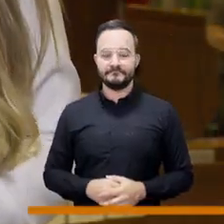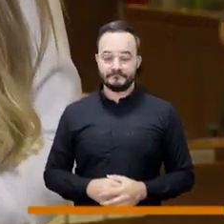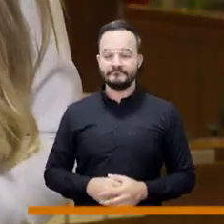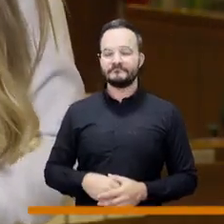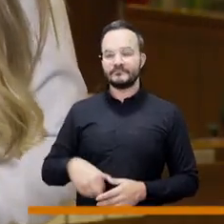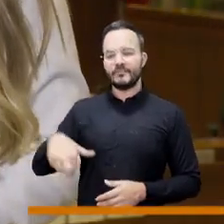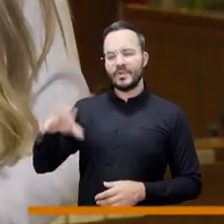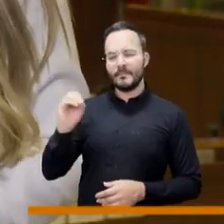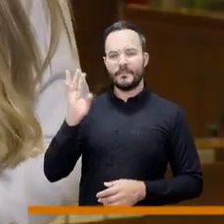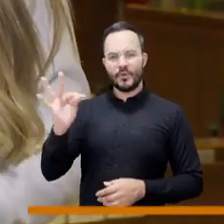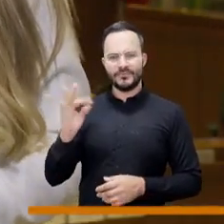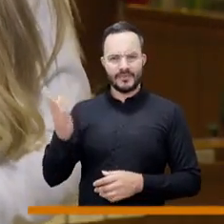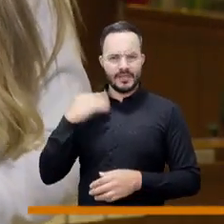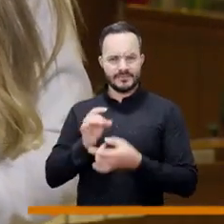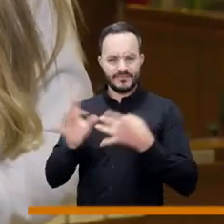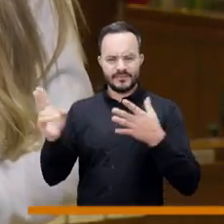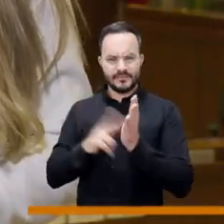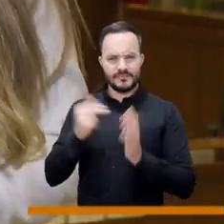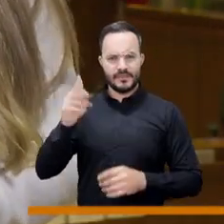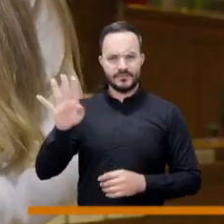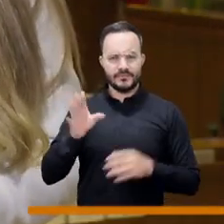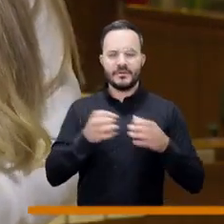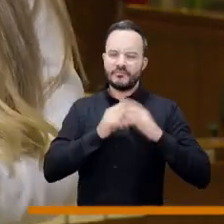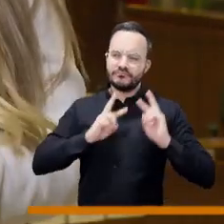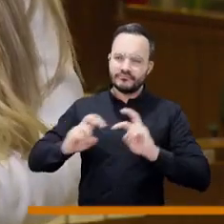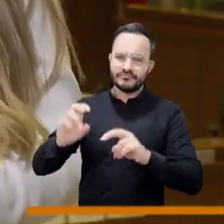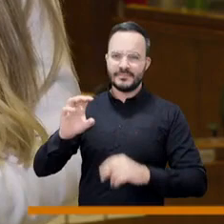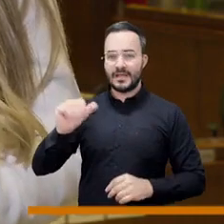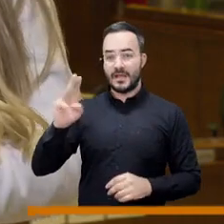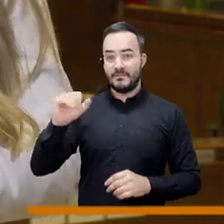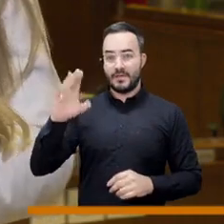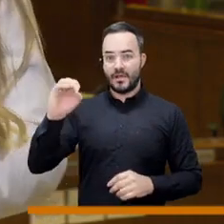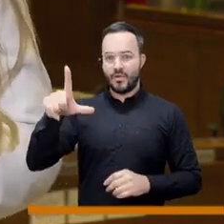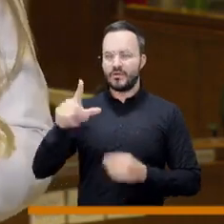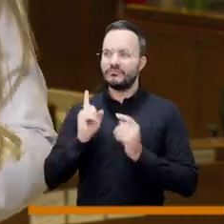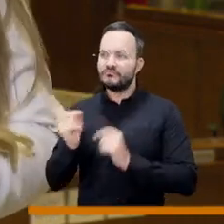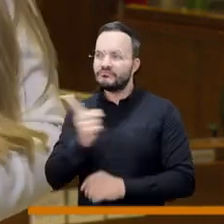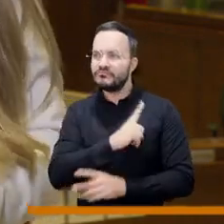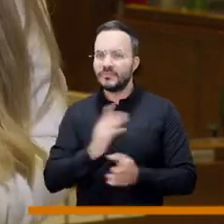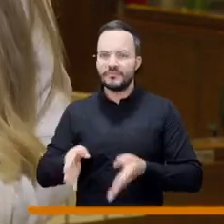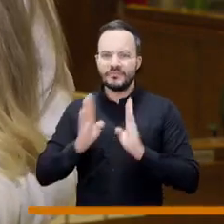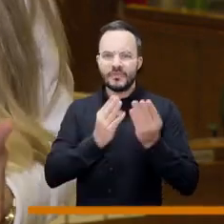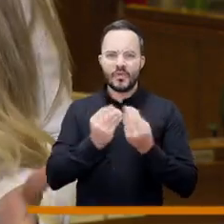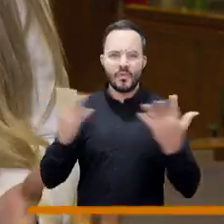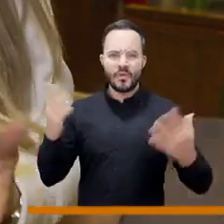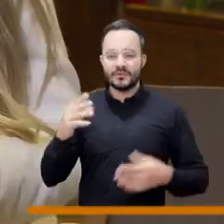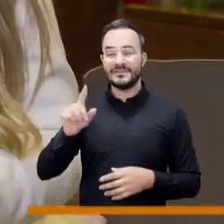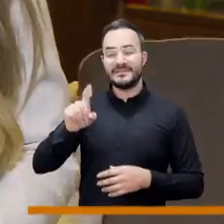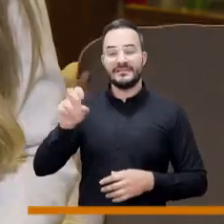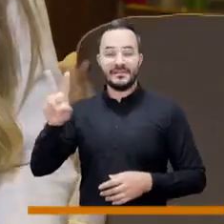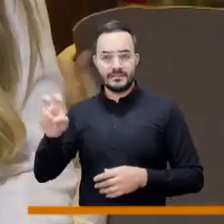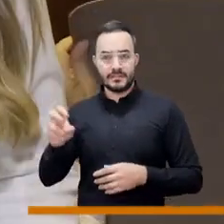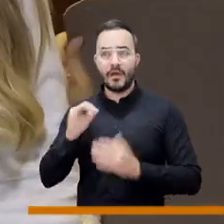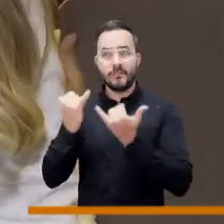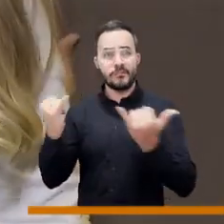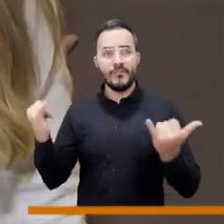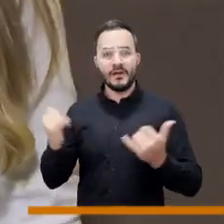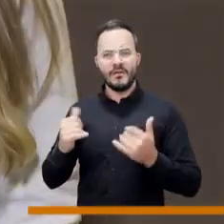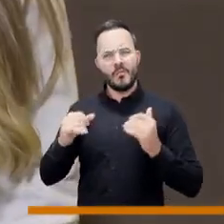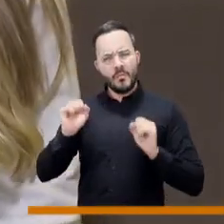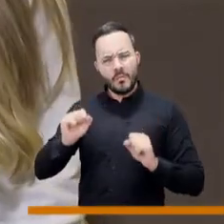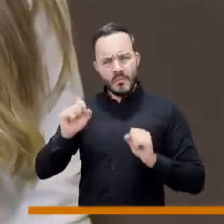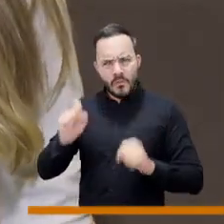En el POT del 2014, Camacol hizo una investigación que habilita 67 edificios viejos y deteriorados